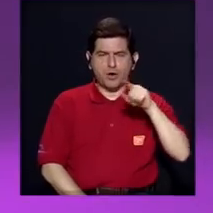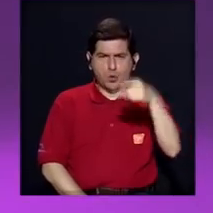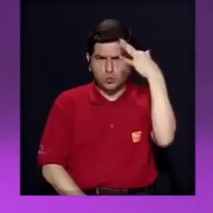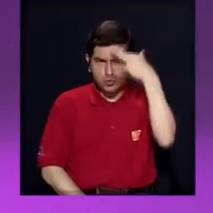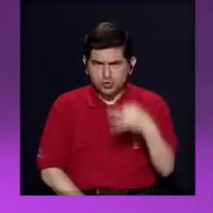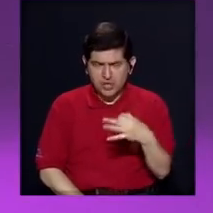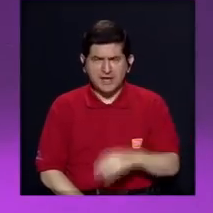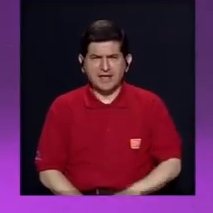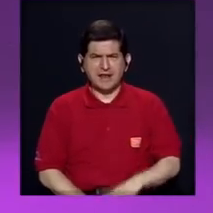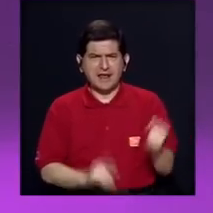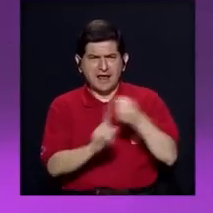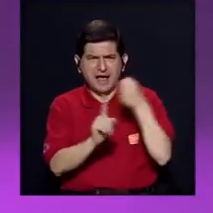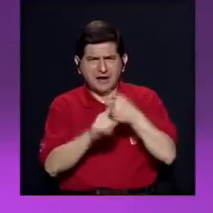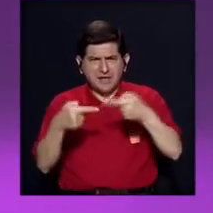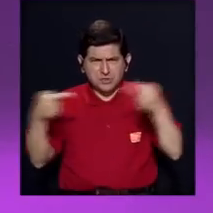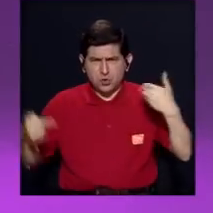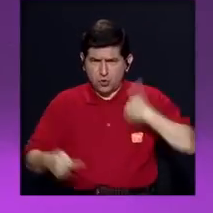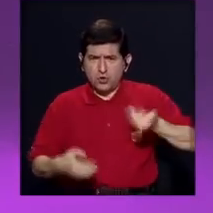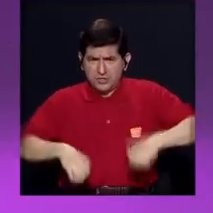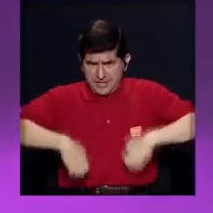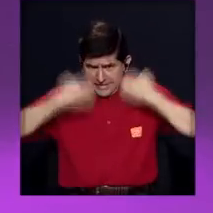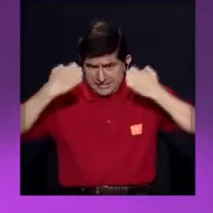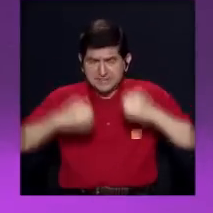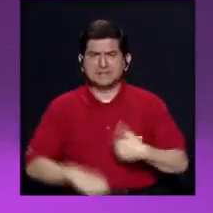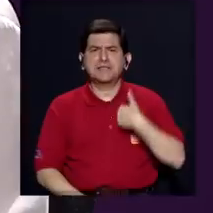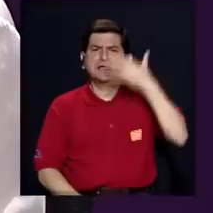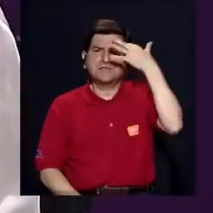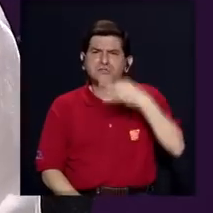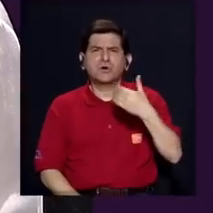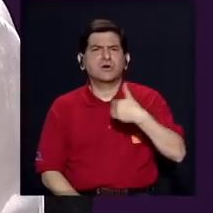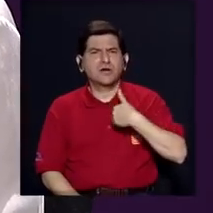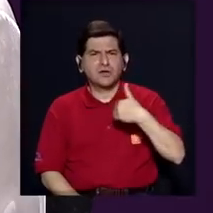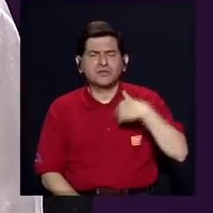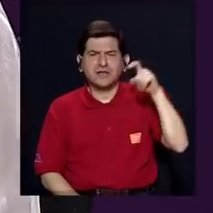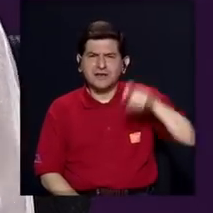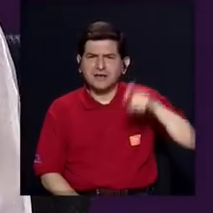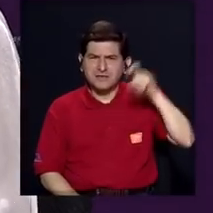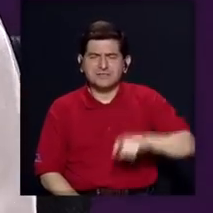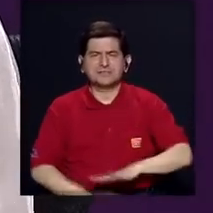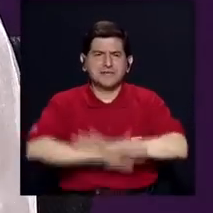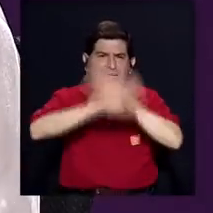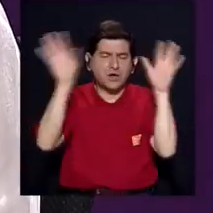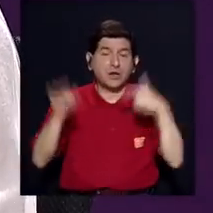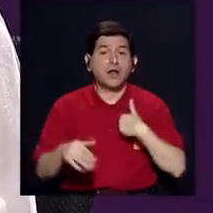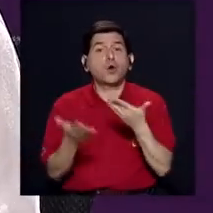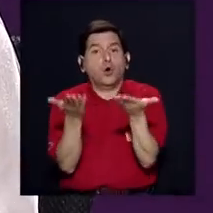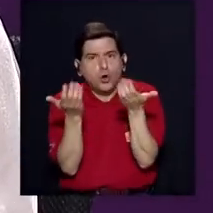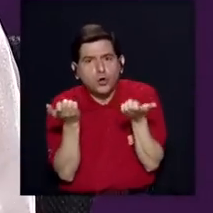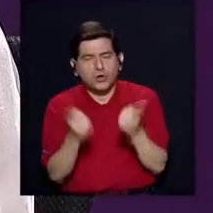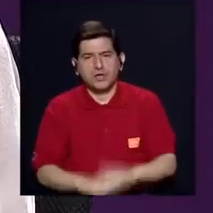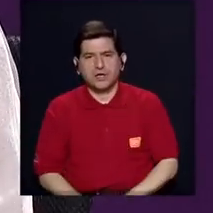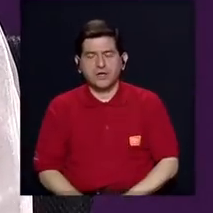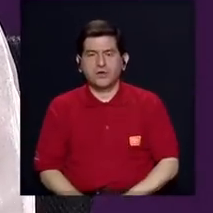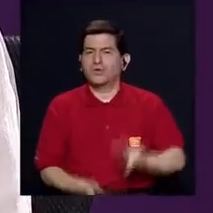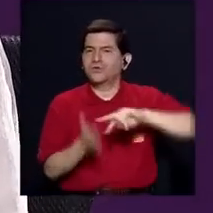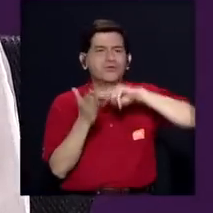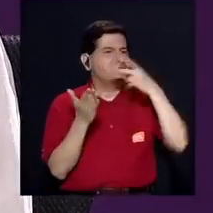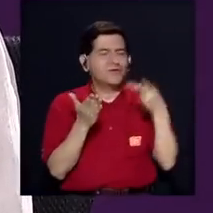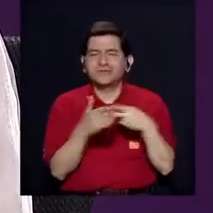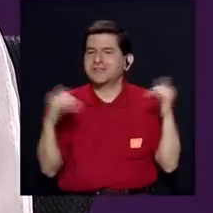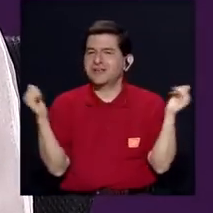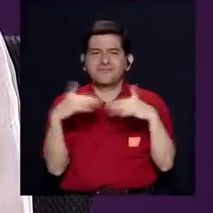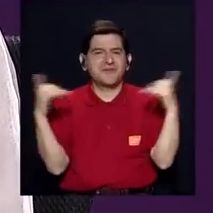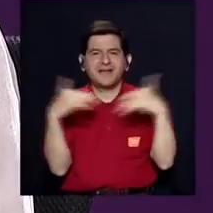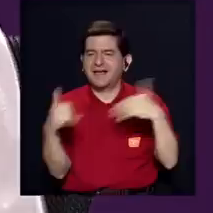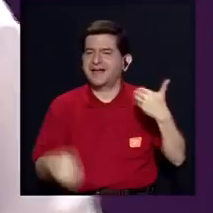usted cree que también hay agresión contra los hombres sí sí sí es que yo creo que lo que tenemos que dejar claro por lo menos yo quiero dejar claro es que esta no es una guerra